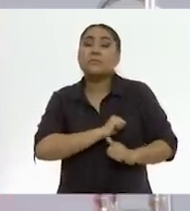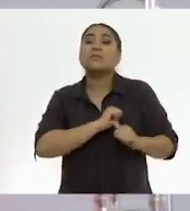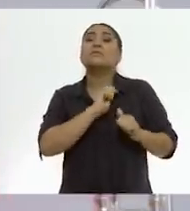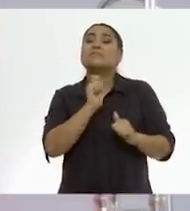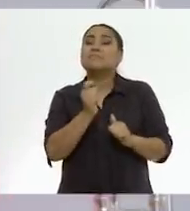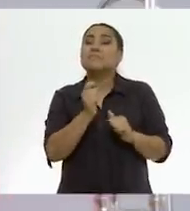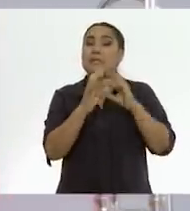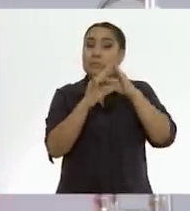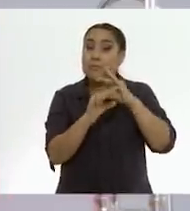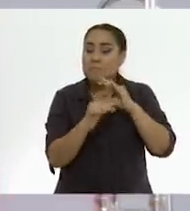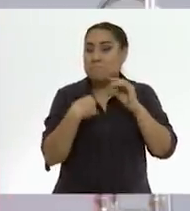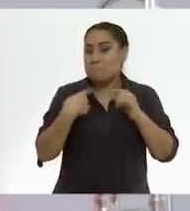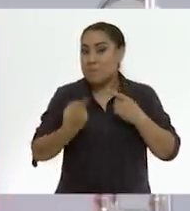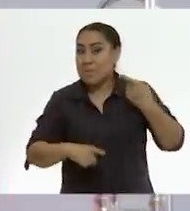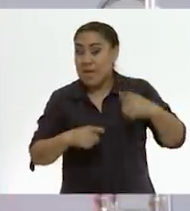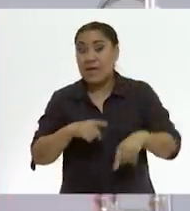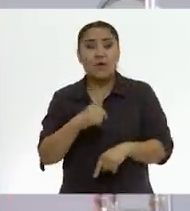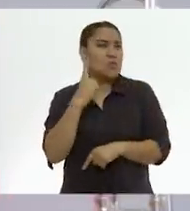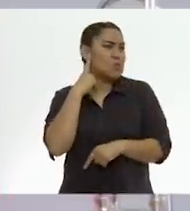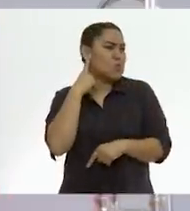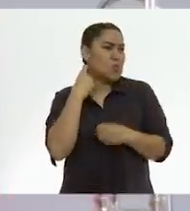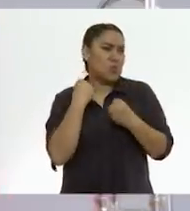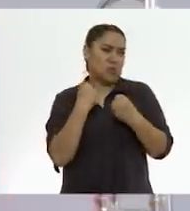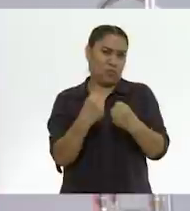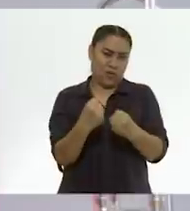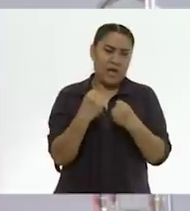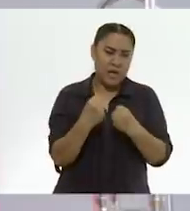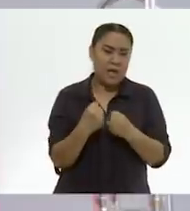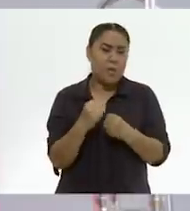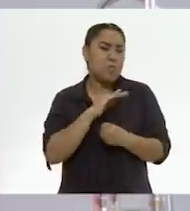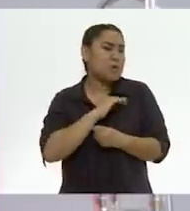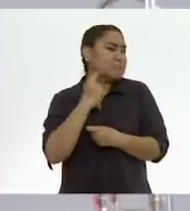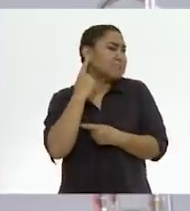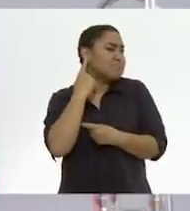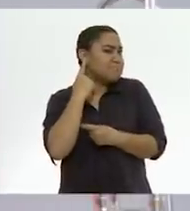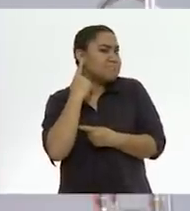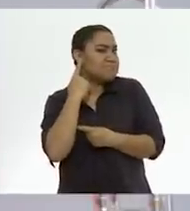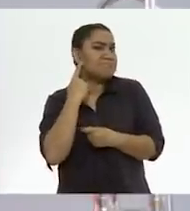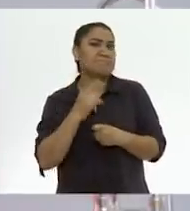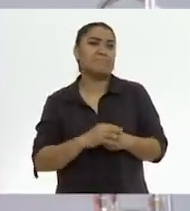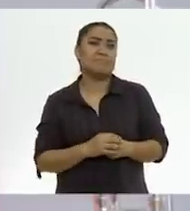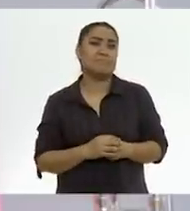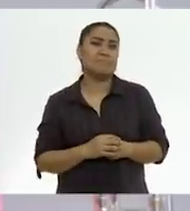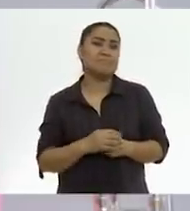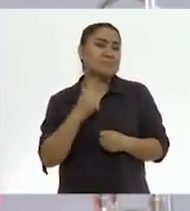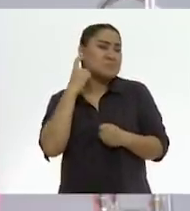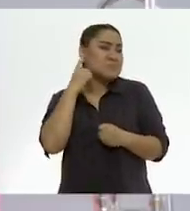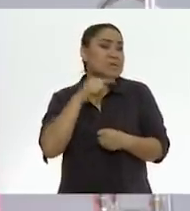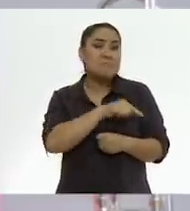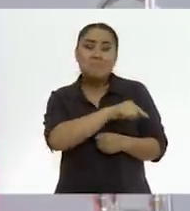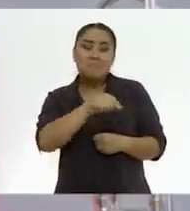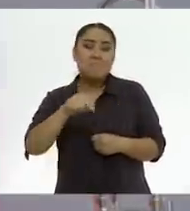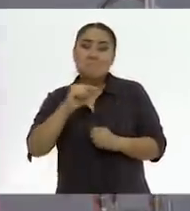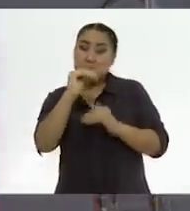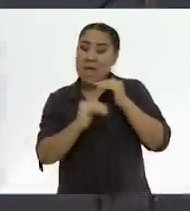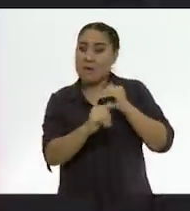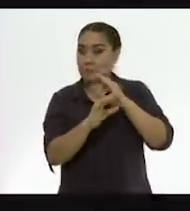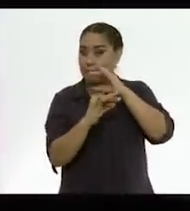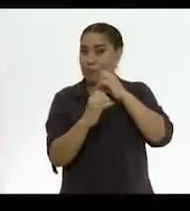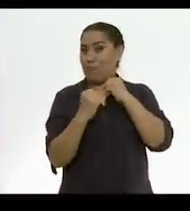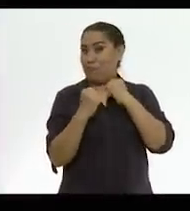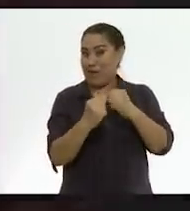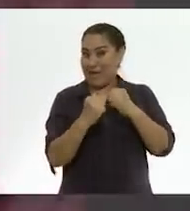pasajes melódicos. Su sonido es muy potente y se puede escuchar por encima de toda la orquesta.